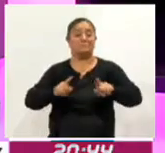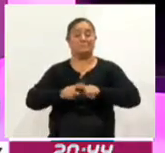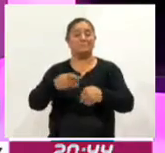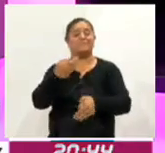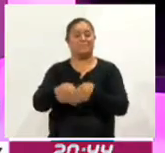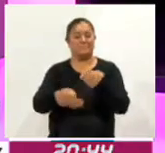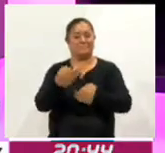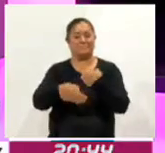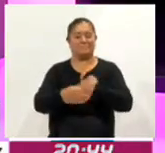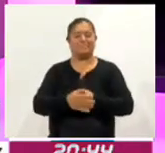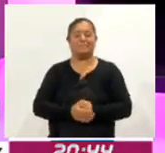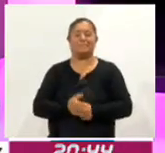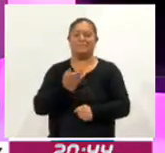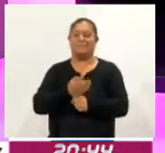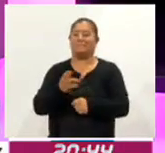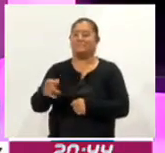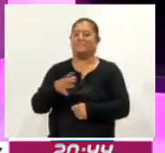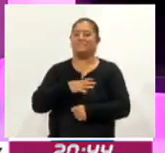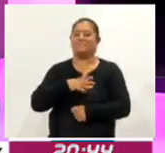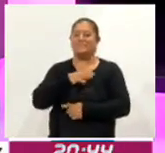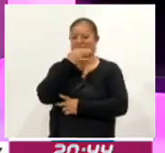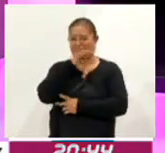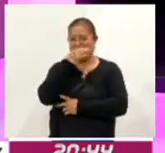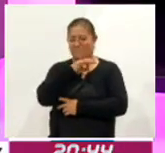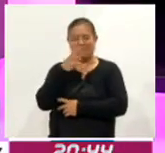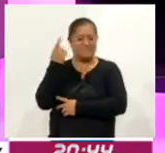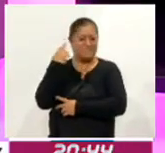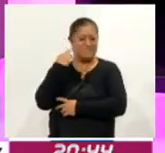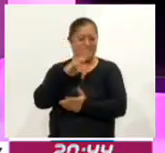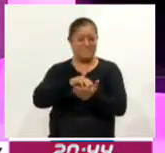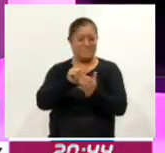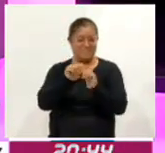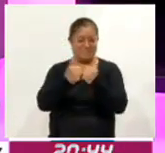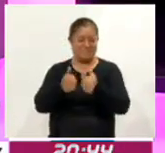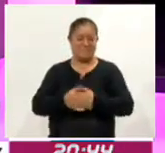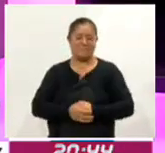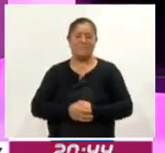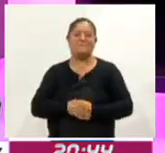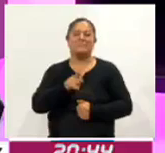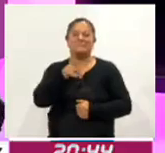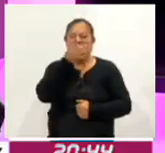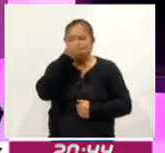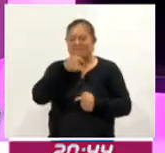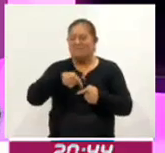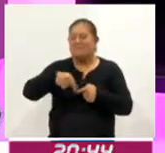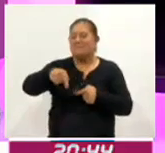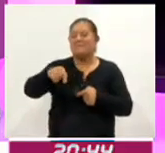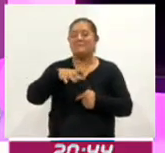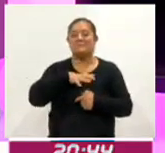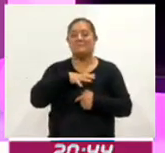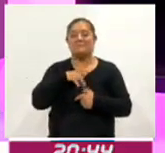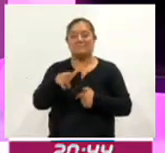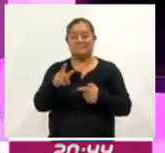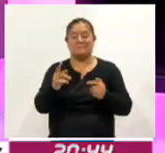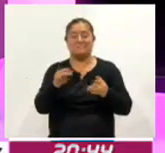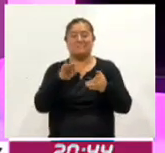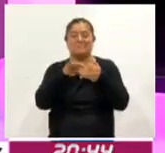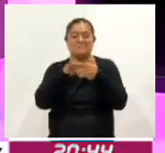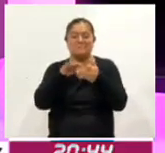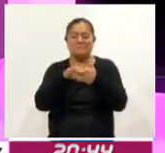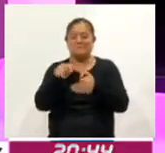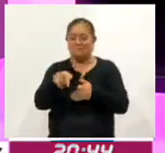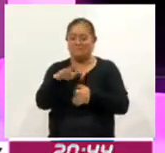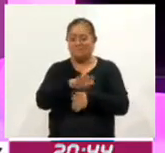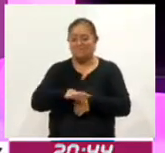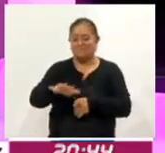en este festejo de Radio Calpulalpan. Así que si usted está pues cercano, cercano a esta área